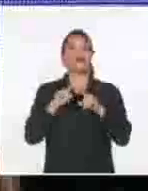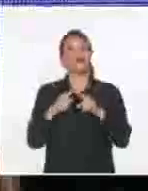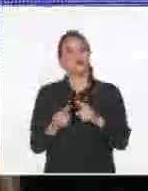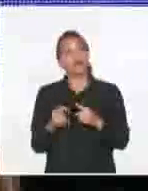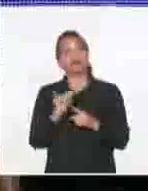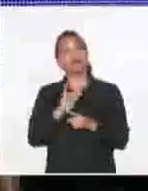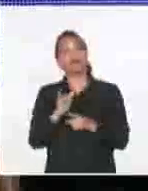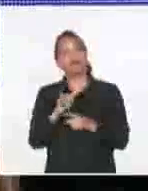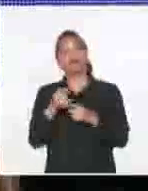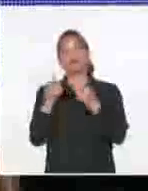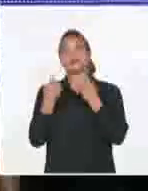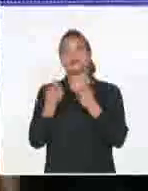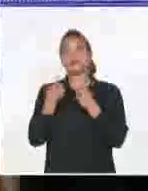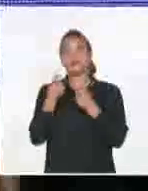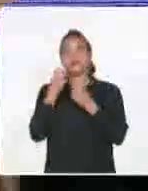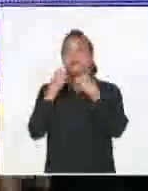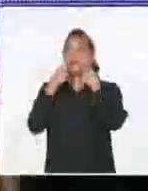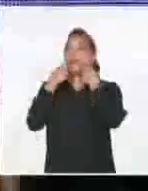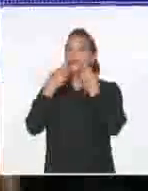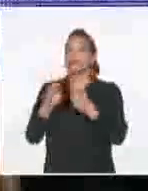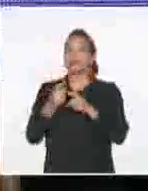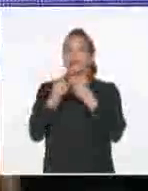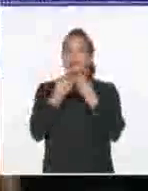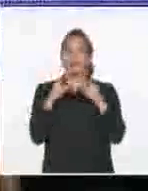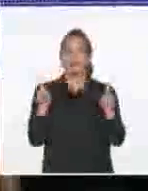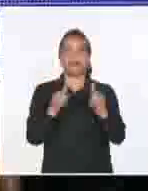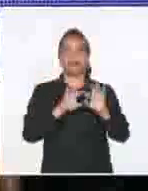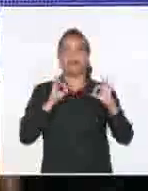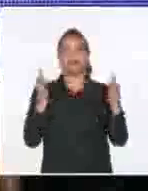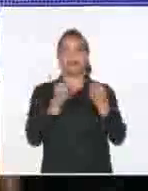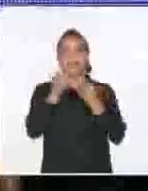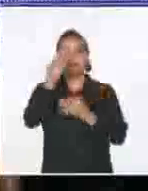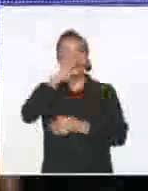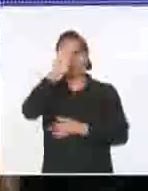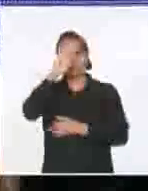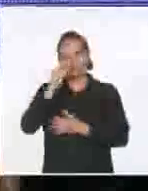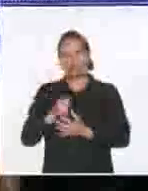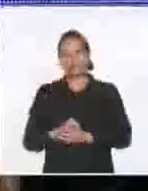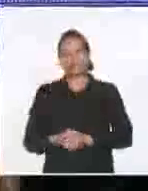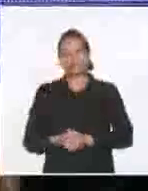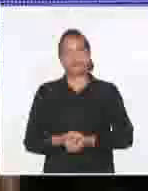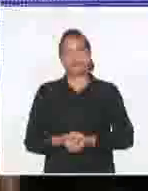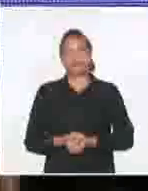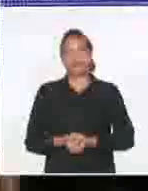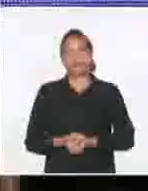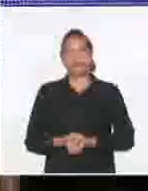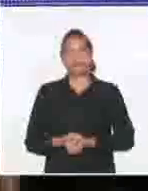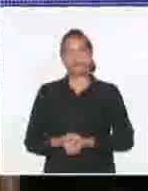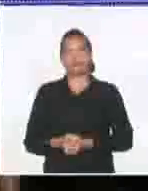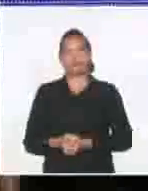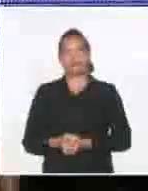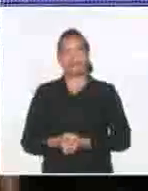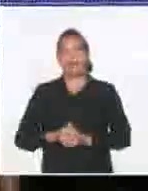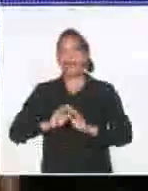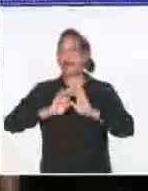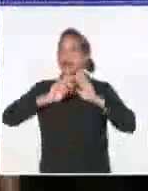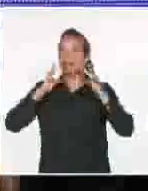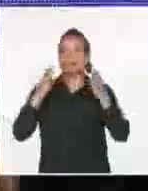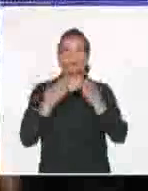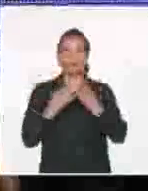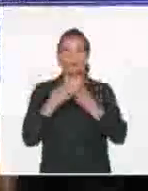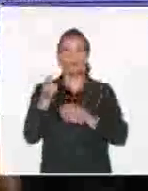las necesidades indispensables de todas las familias cubanas, sin excepción, bajo